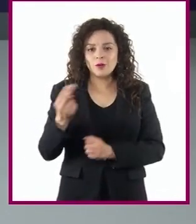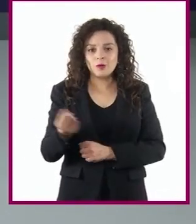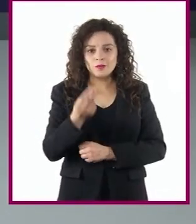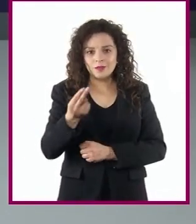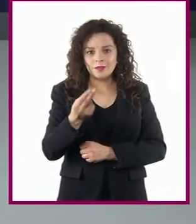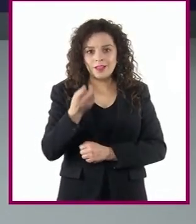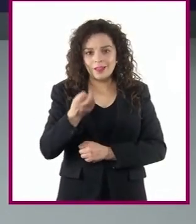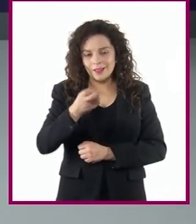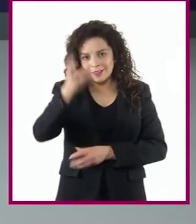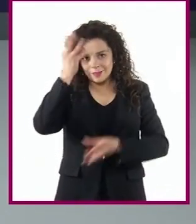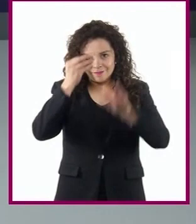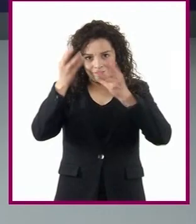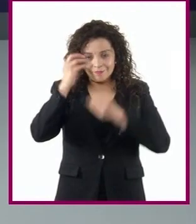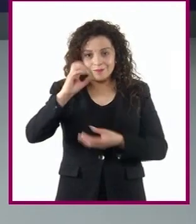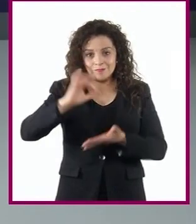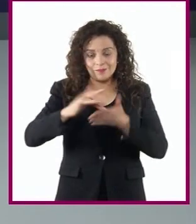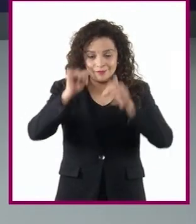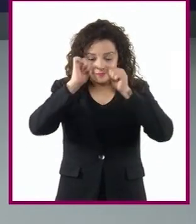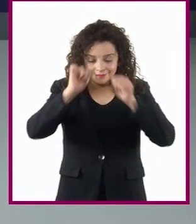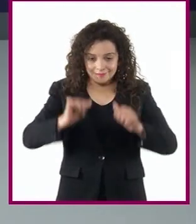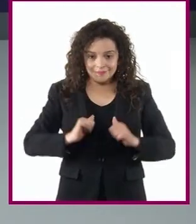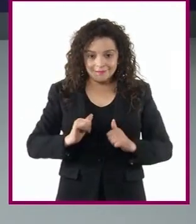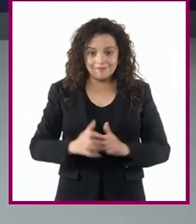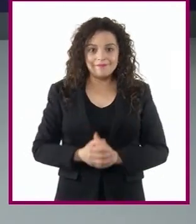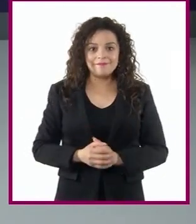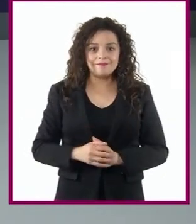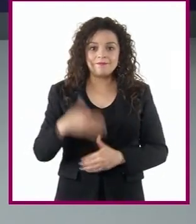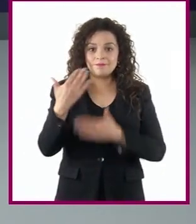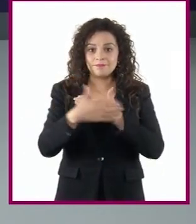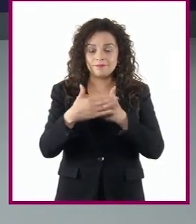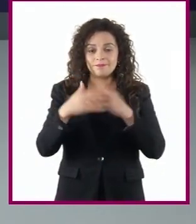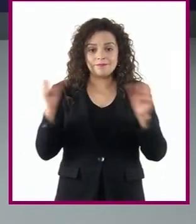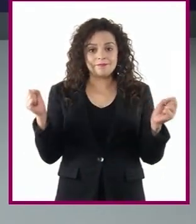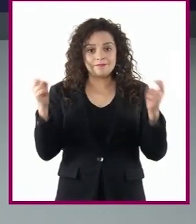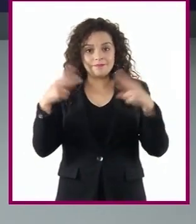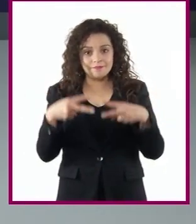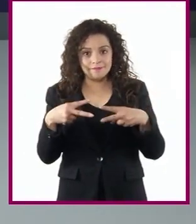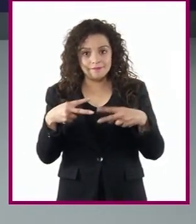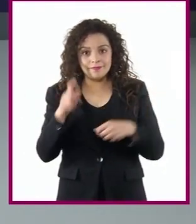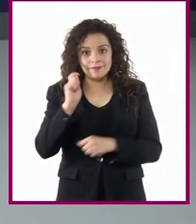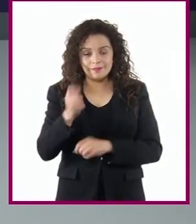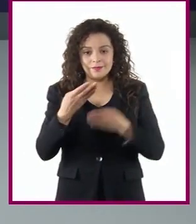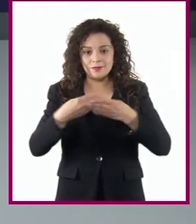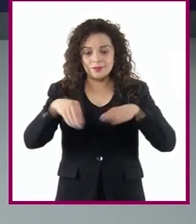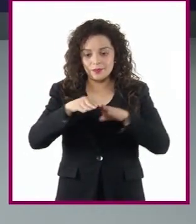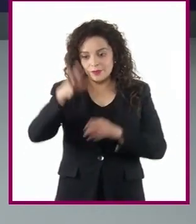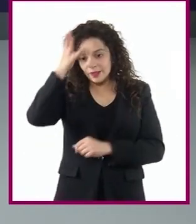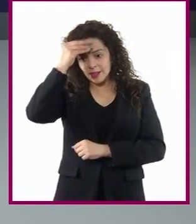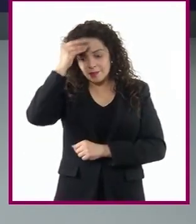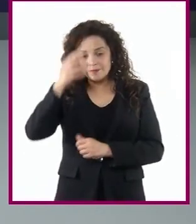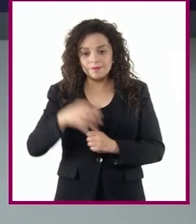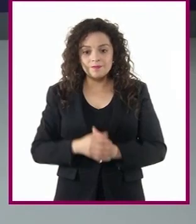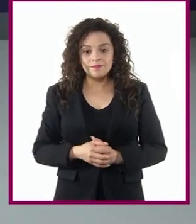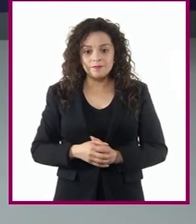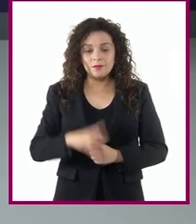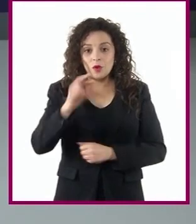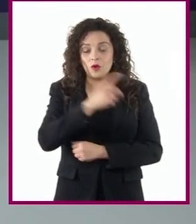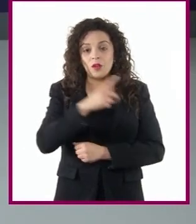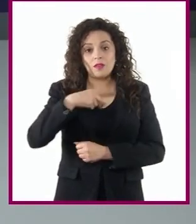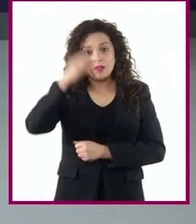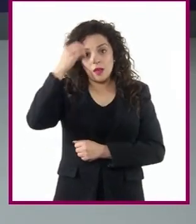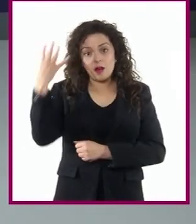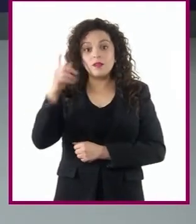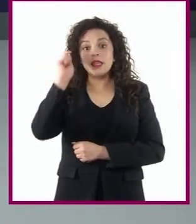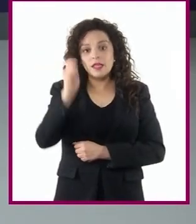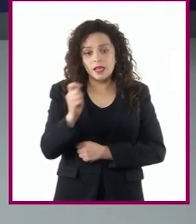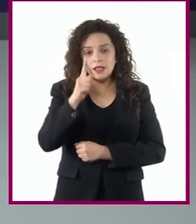experiencia. Gracias por su atención. Nos vemos en la próxima sesión de Aprende en Casa. No olviden realizar un